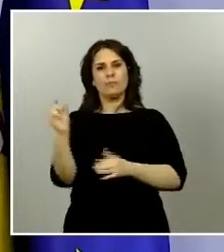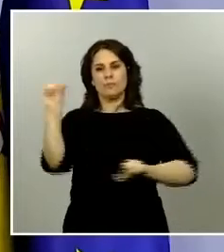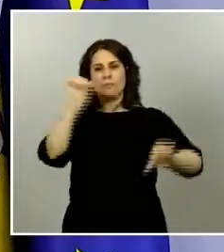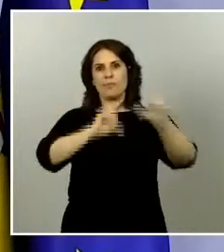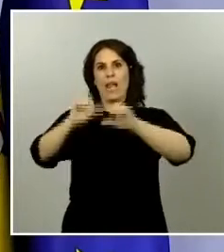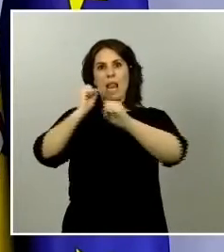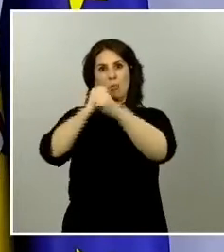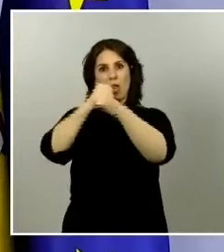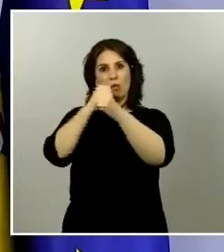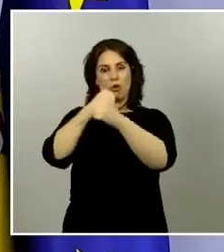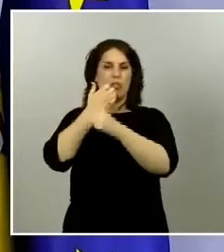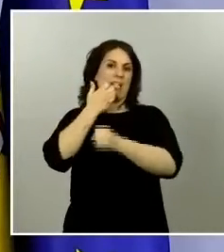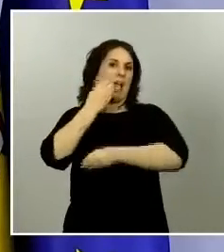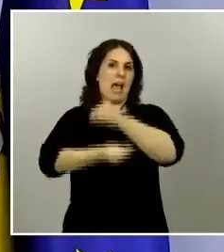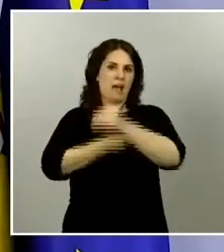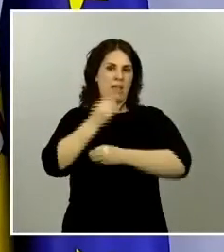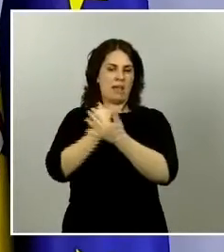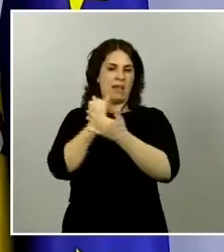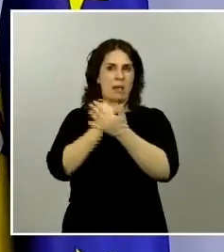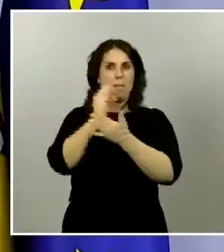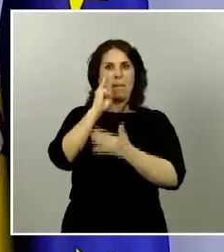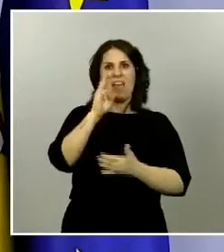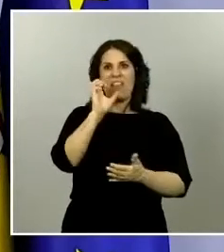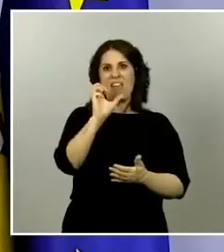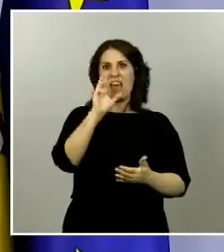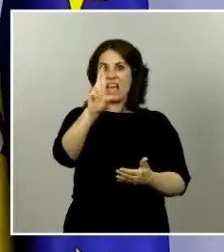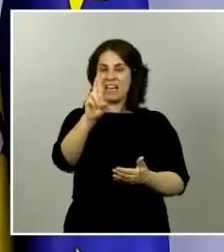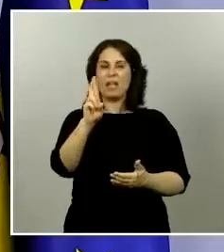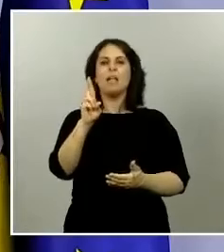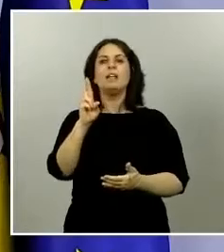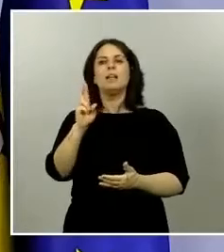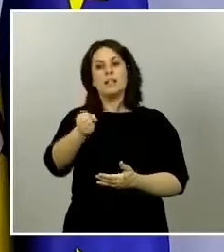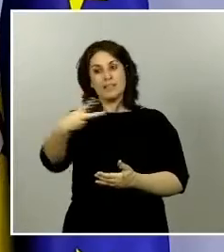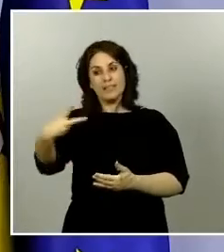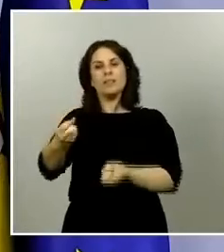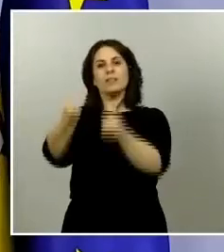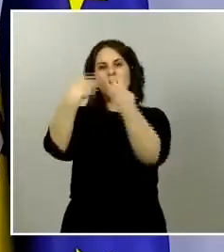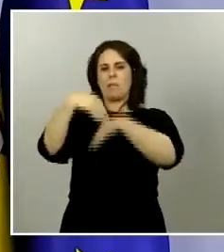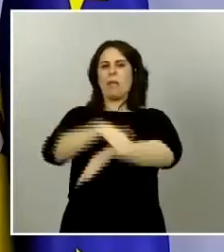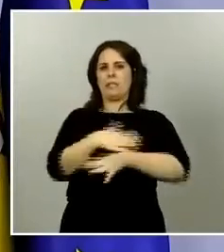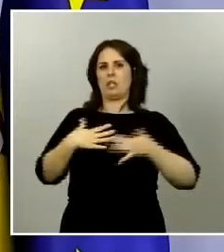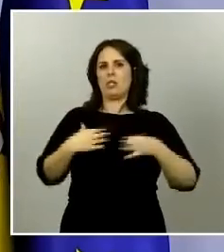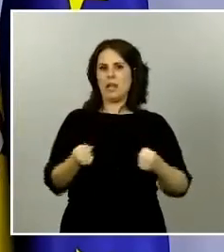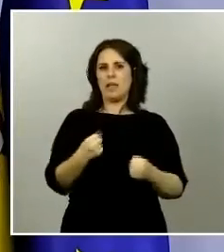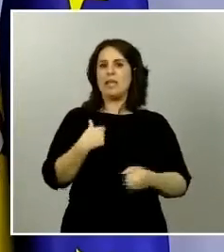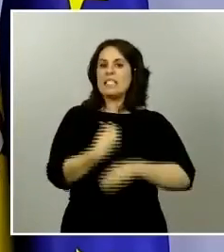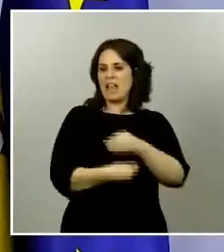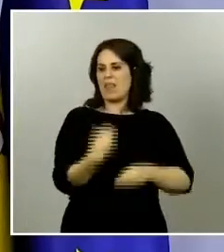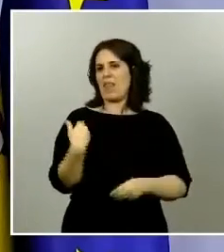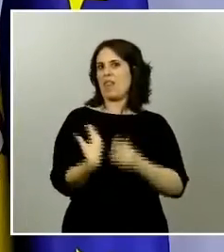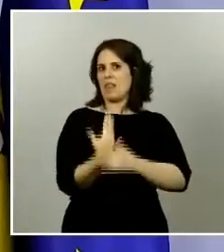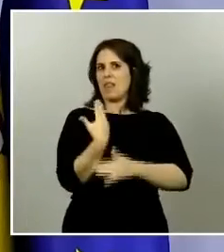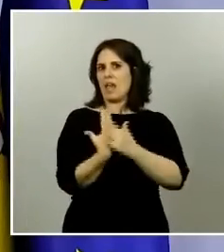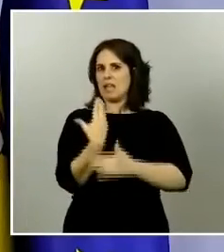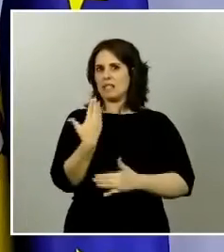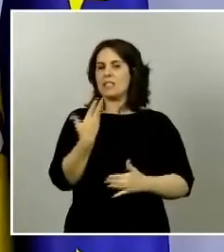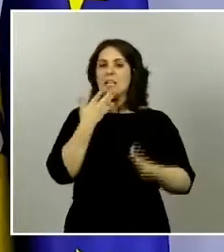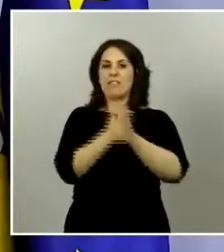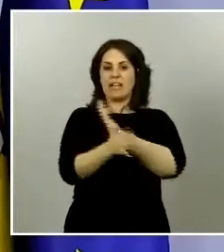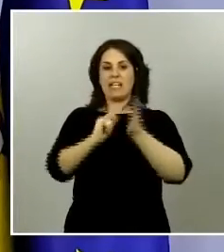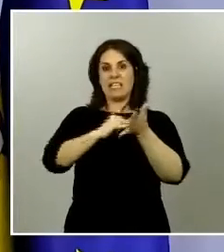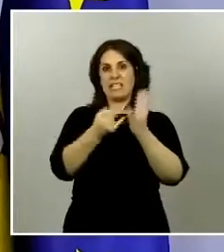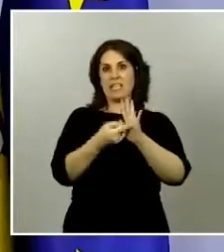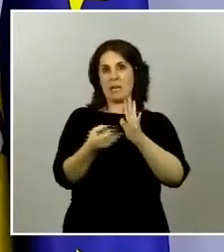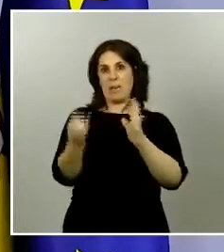más reciente que indica que todos los laboratorios que efectúen pruebas de PCR deben de comunicar los datos al Ministerio de Sanidad. Eso se